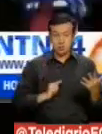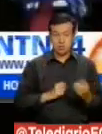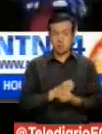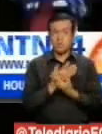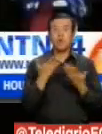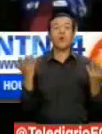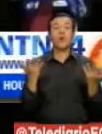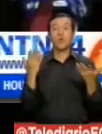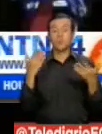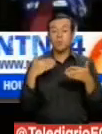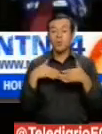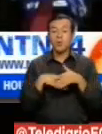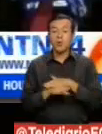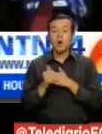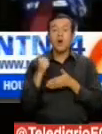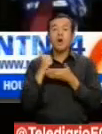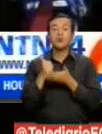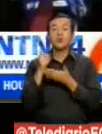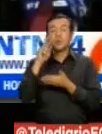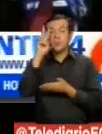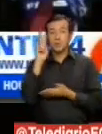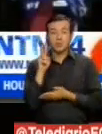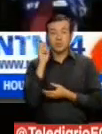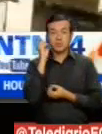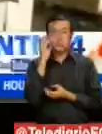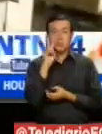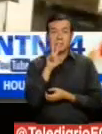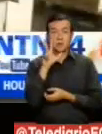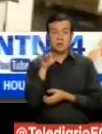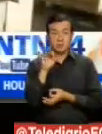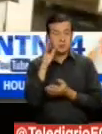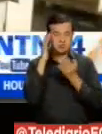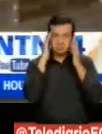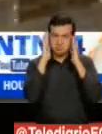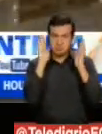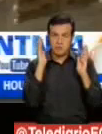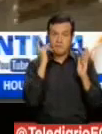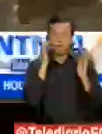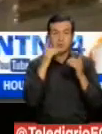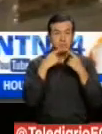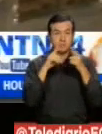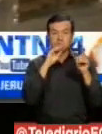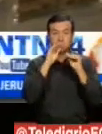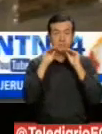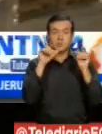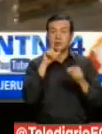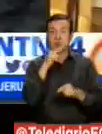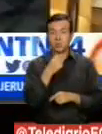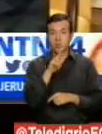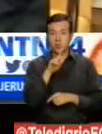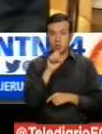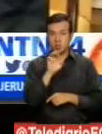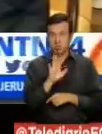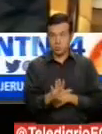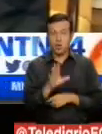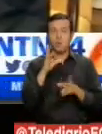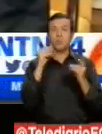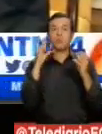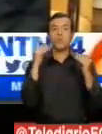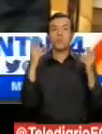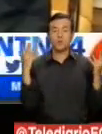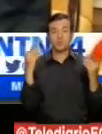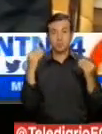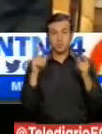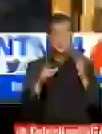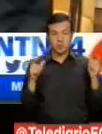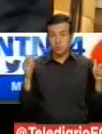sobre cómo entrará la ayuda humanitaria en Venezuela a partir del 23 de febrero, fecha anunciada por Juan Guaidó. Hay mucha